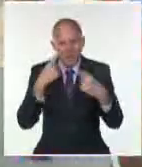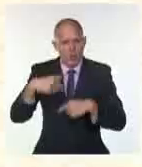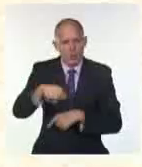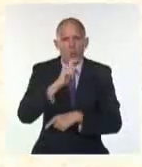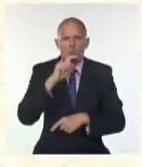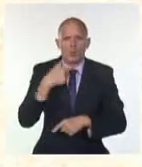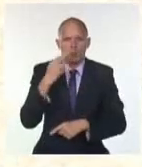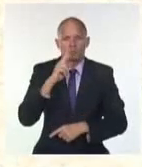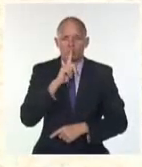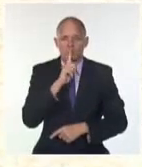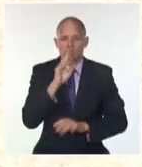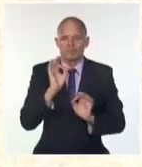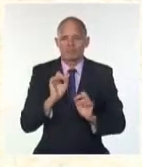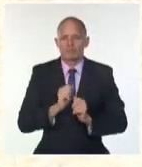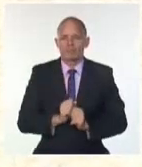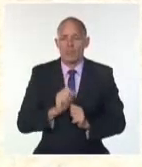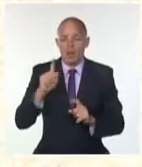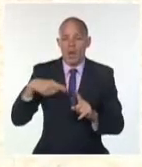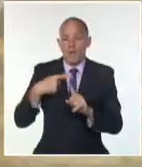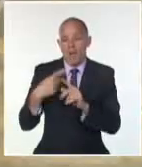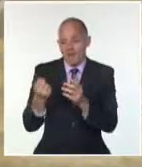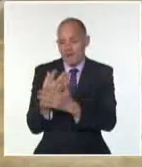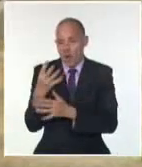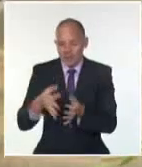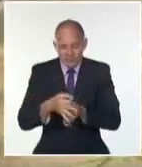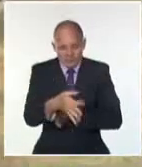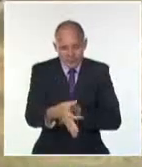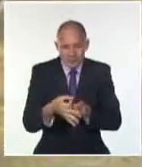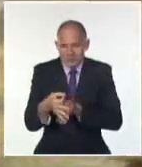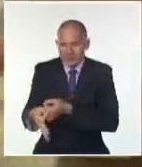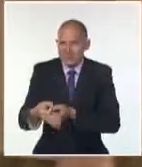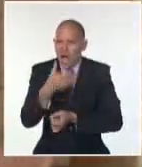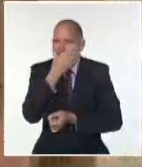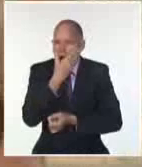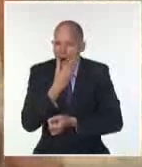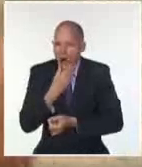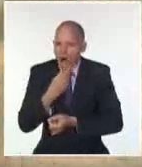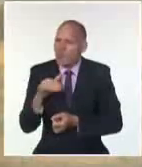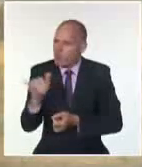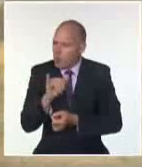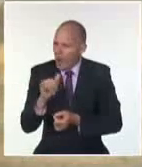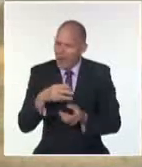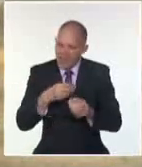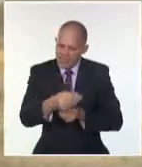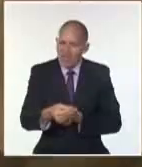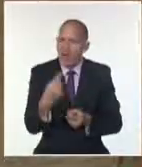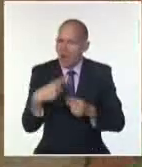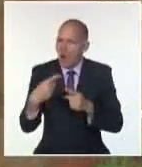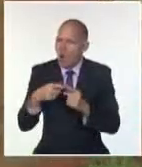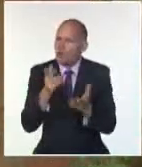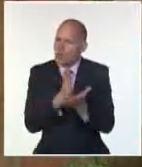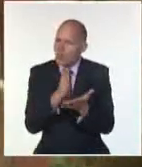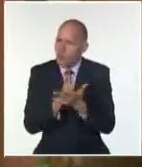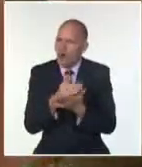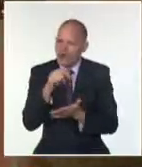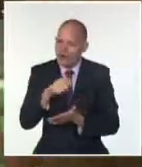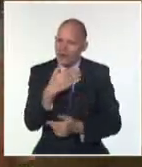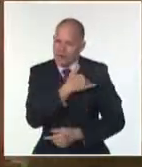generalísimo. También recibió el tributo de cadetes y guardiamarinas de las instituciones docentes de nivel